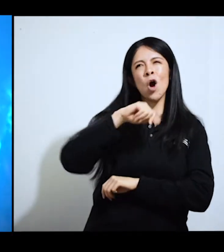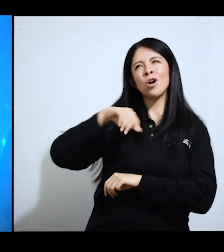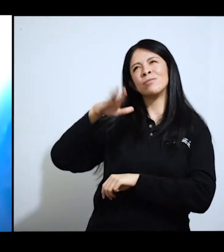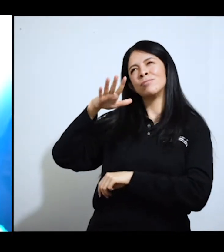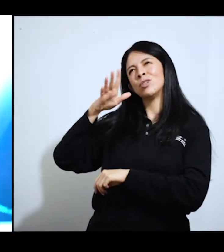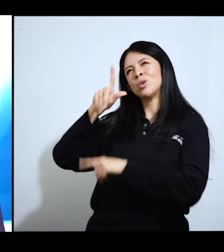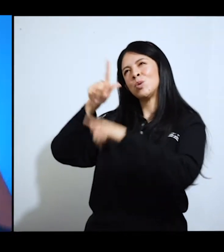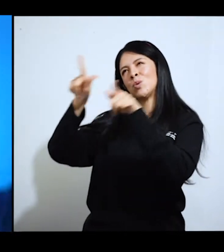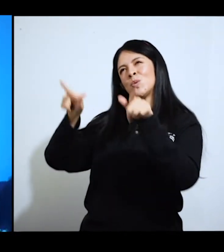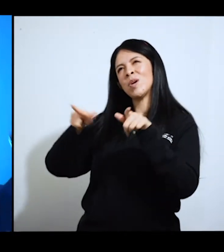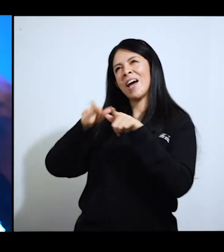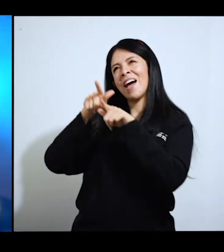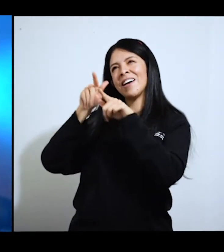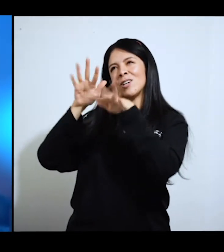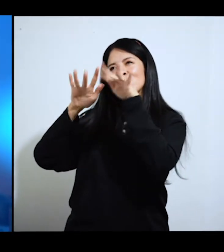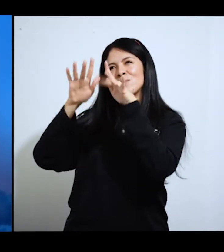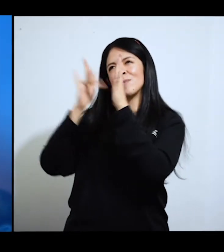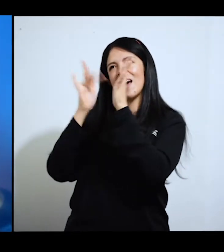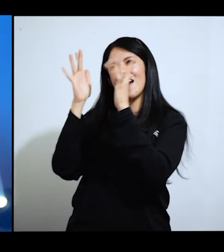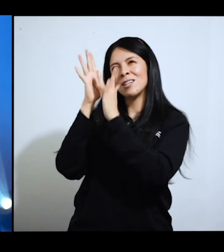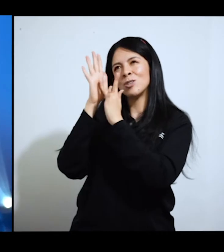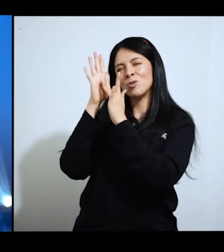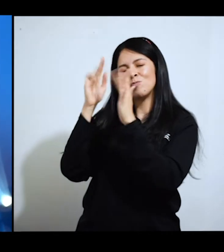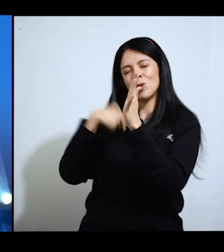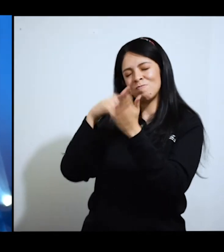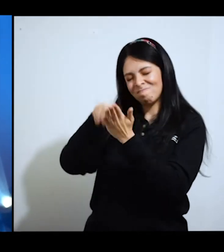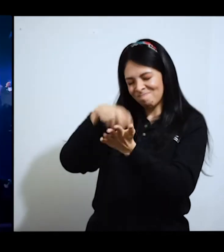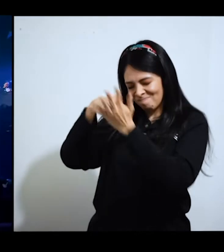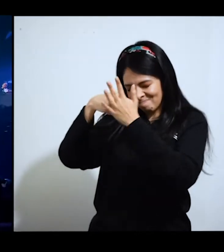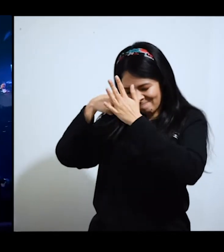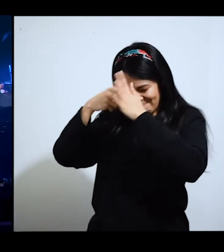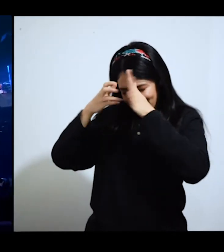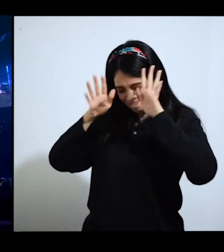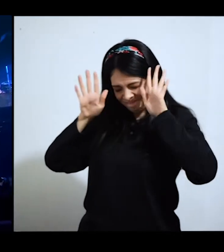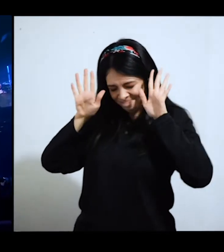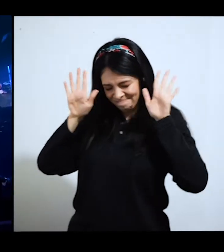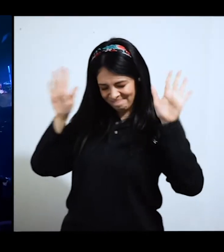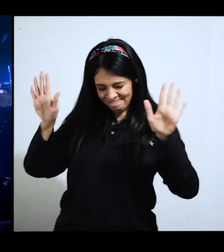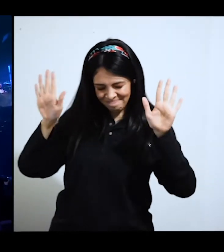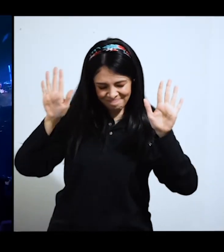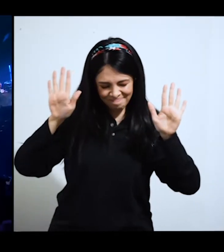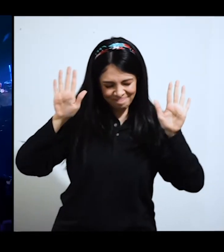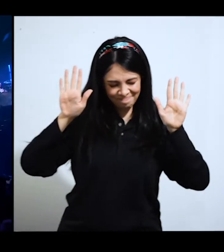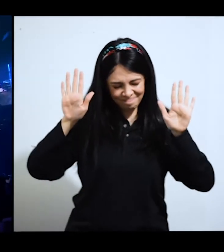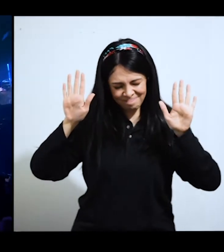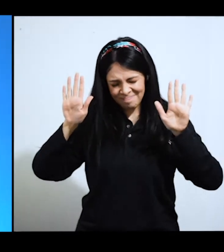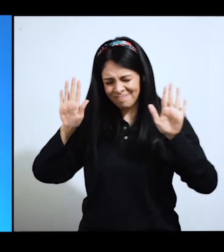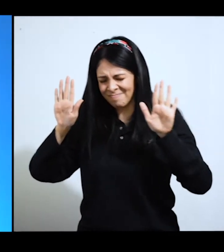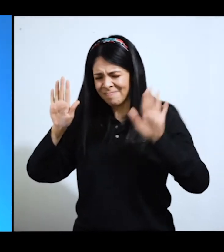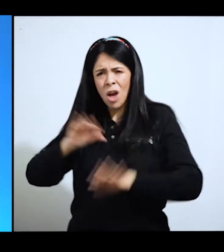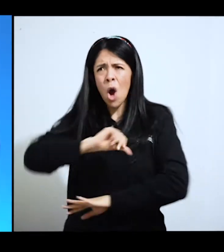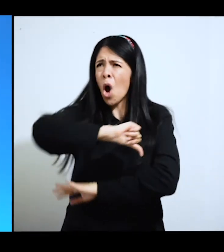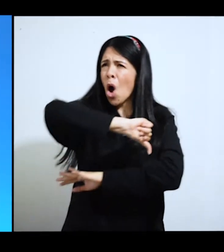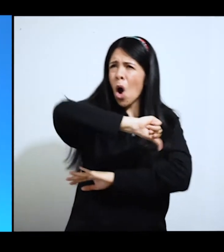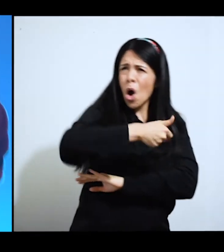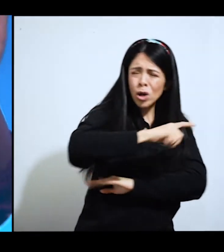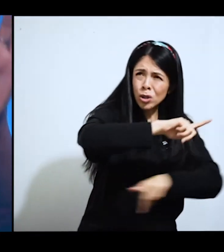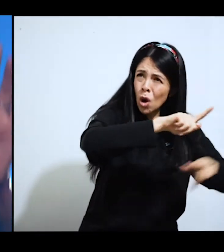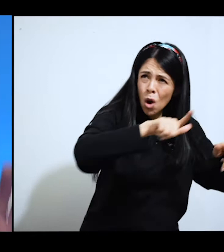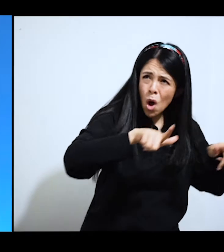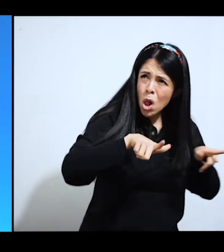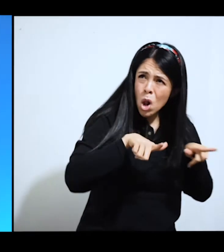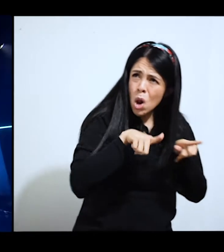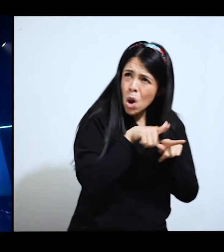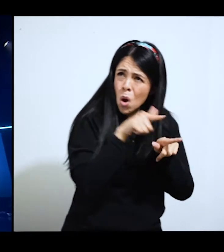grande que estar a tus pies, que estar a tus pies. No